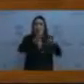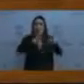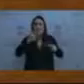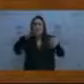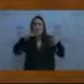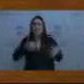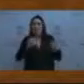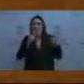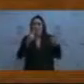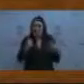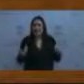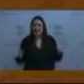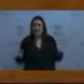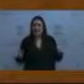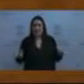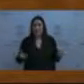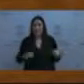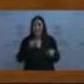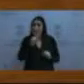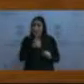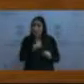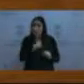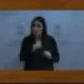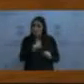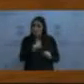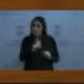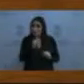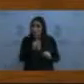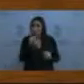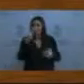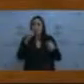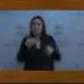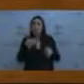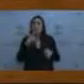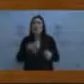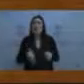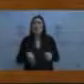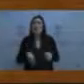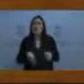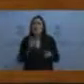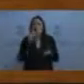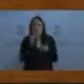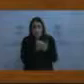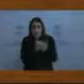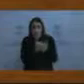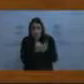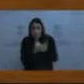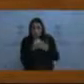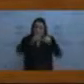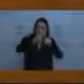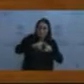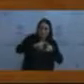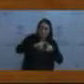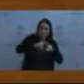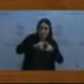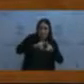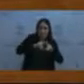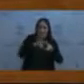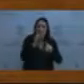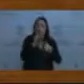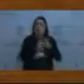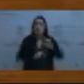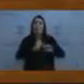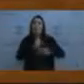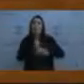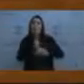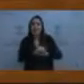tener. Y esto, quien tiene la obligación de asegurarlo, de comprobarlo, de revisarlo y de dar cumplimiento